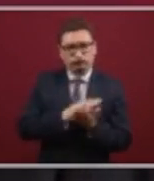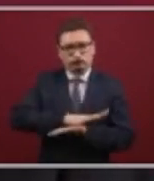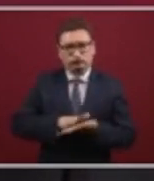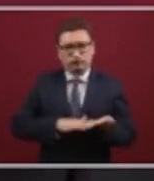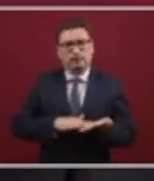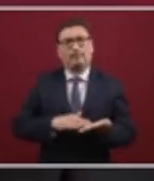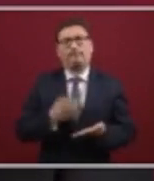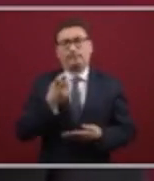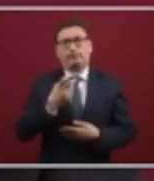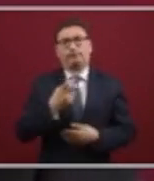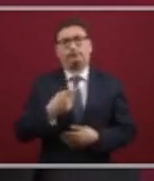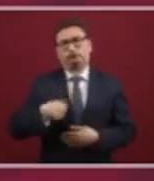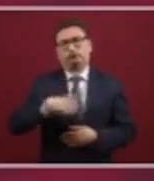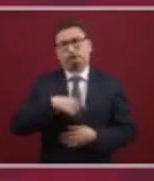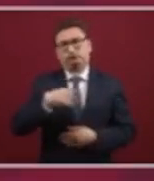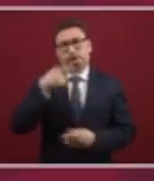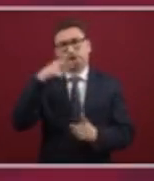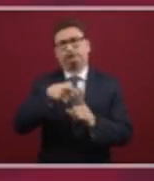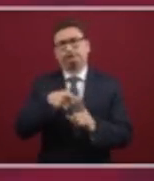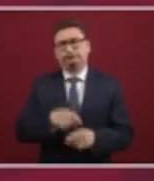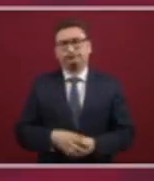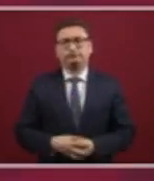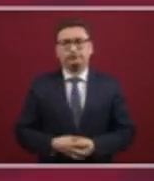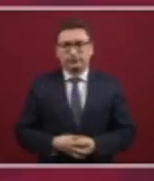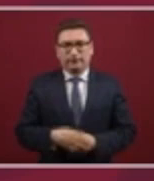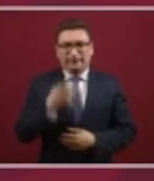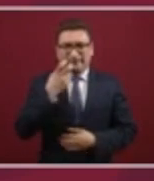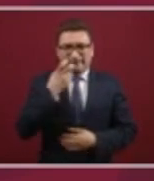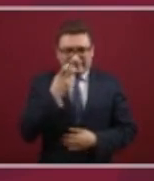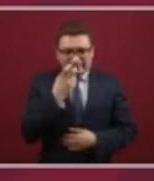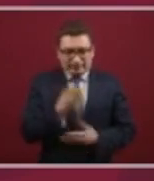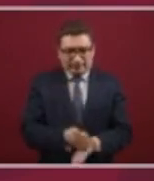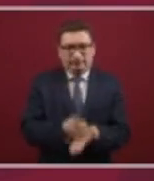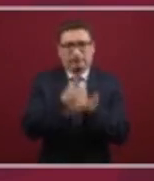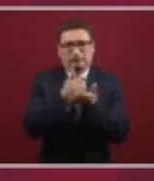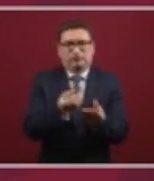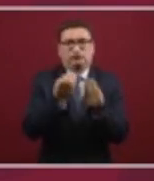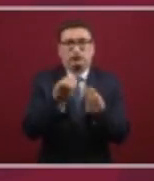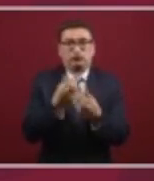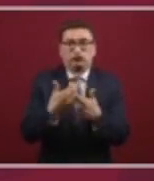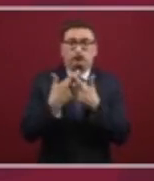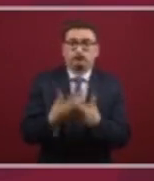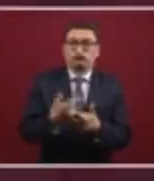Esa es la fórmula. Y que eso permite liberar muchos fondos